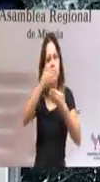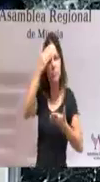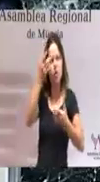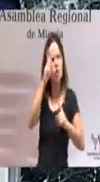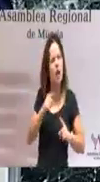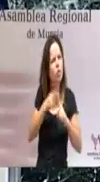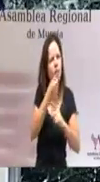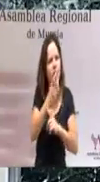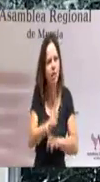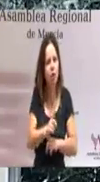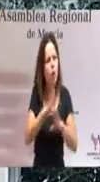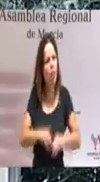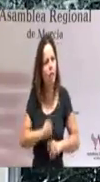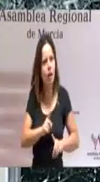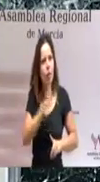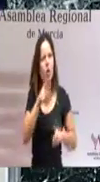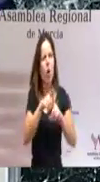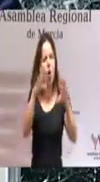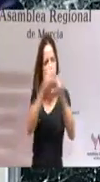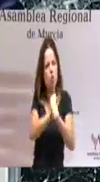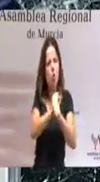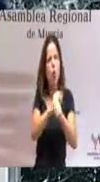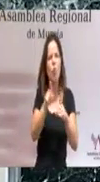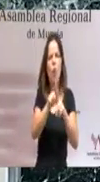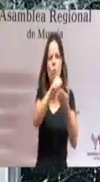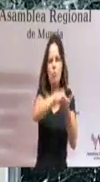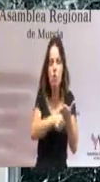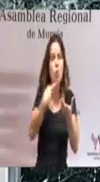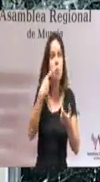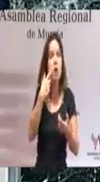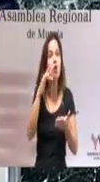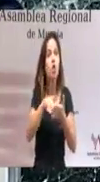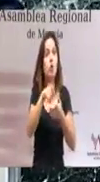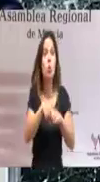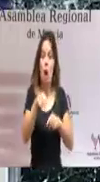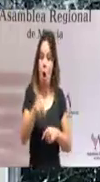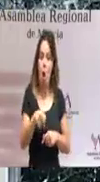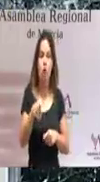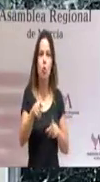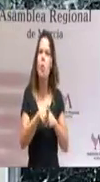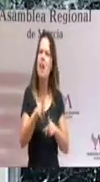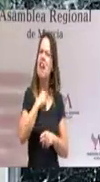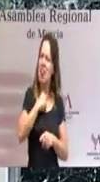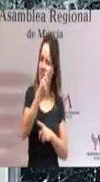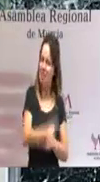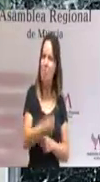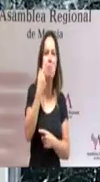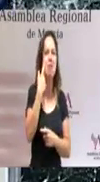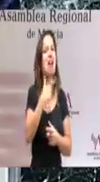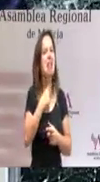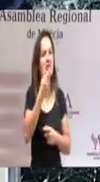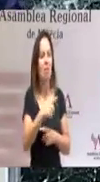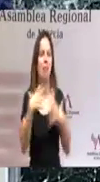sabe utilizar, le hace estar opaco, hueco, vacío. Y mire usted, cuando se pone usted como hoy aquí, está hasta gracioso, porque mire, está hasta